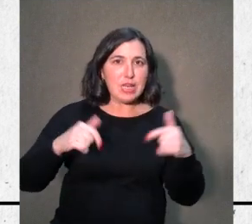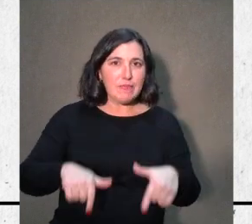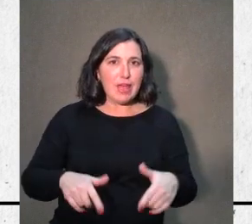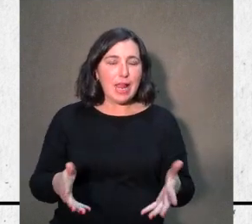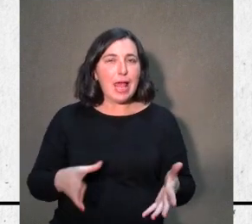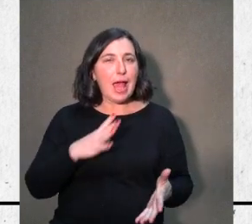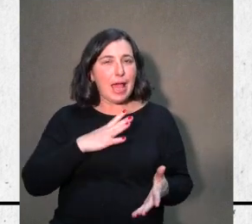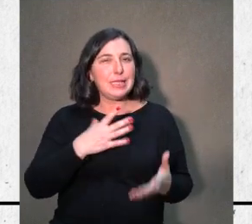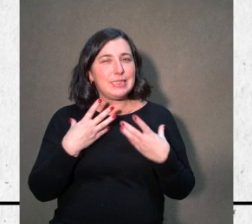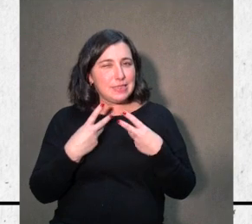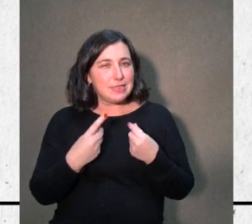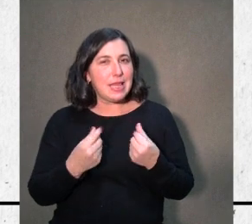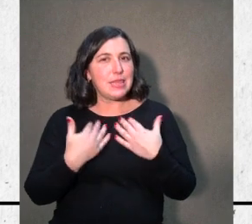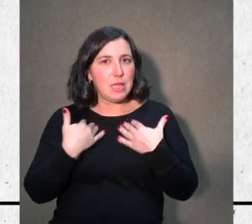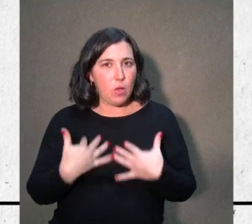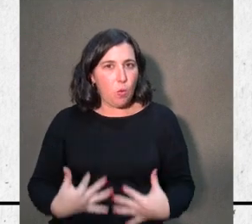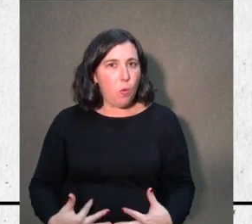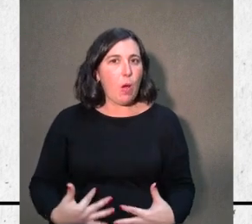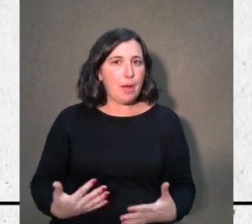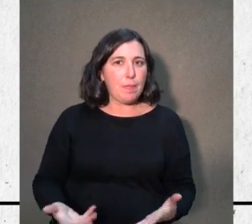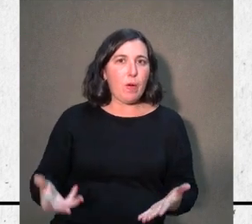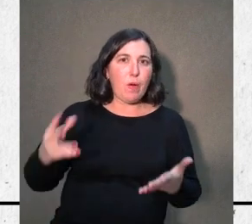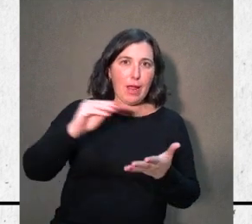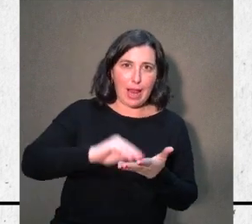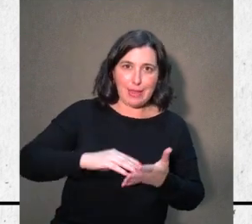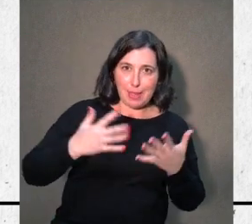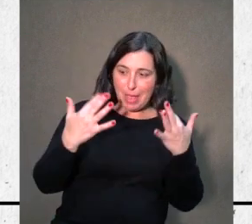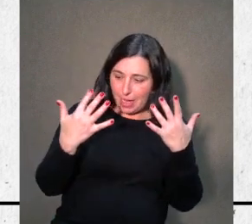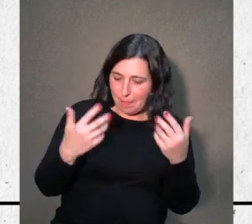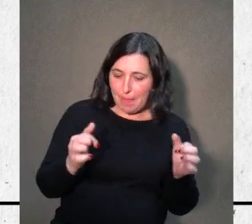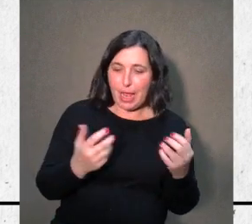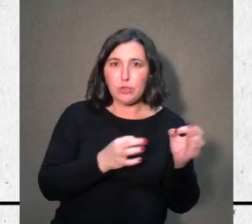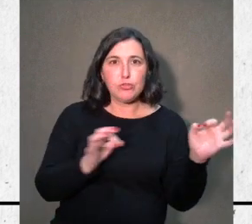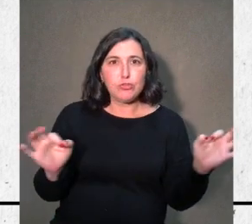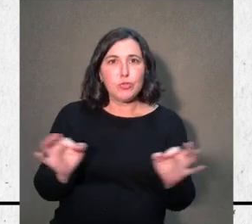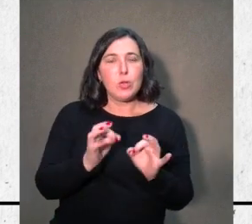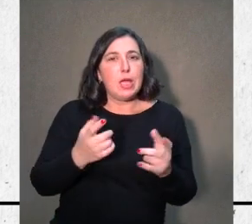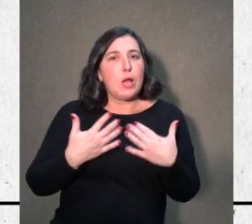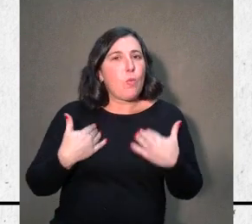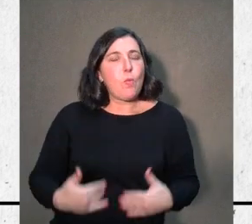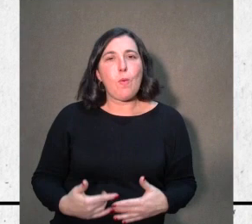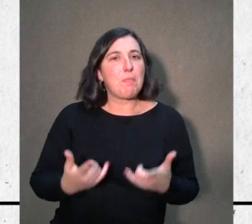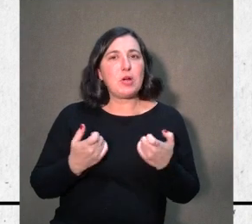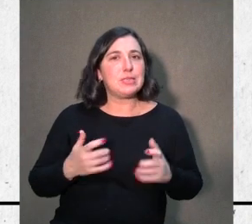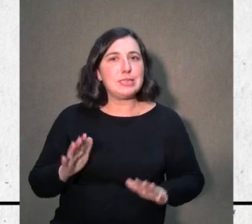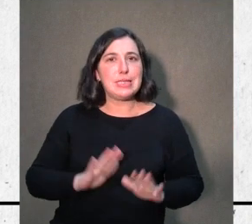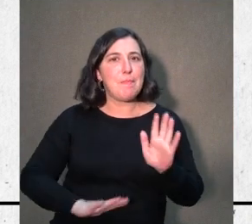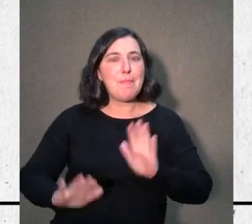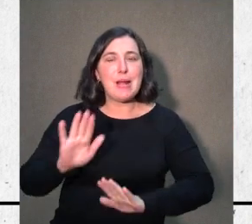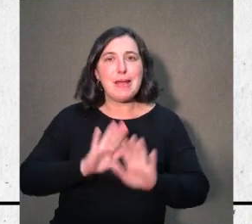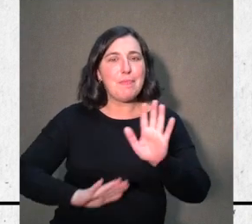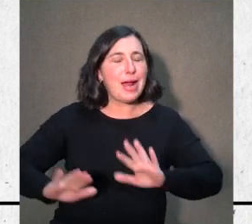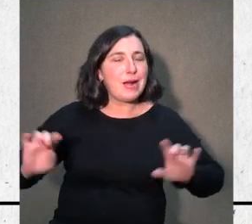cuerpo, además de tus manos, ¿no? Tiene que estar preparado, o sea, tu cuerpo tiene que estar preparado. En el caso mío,